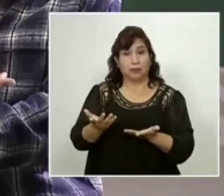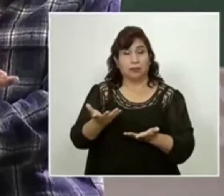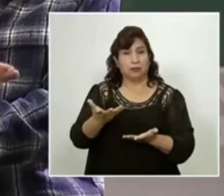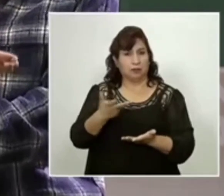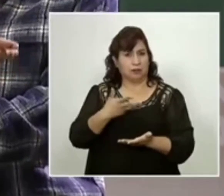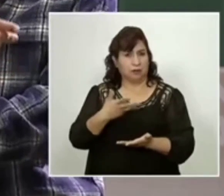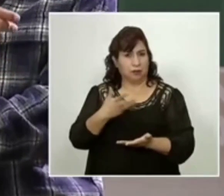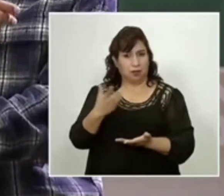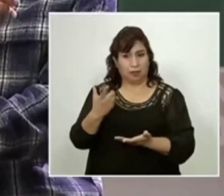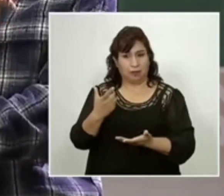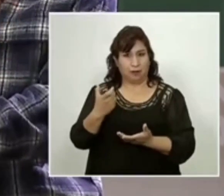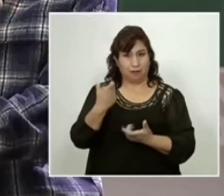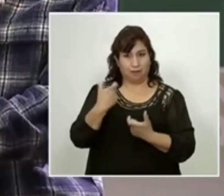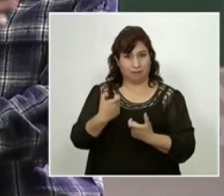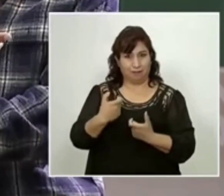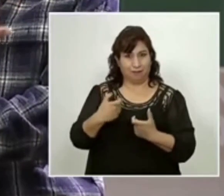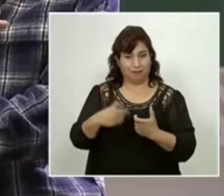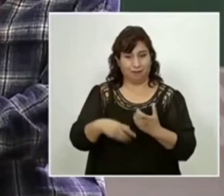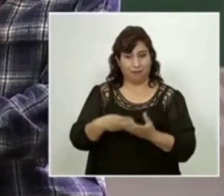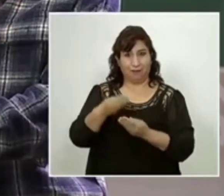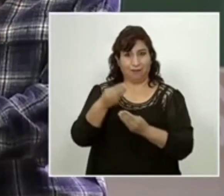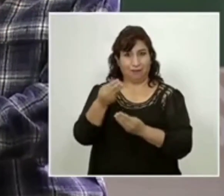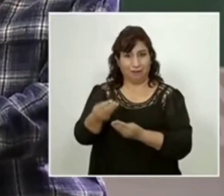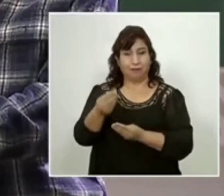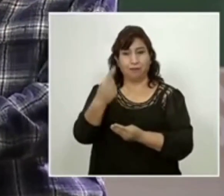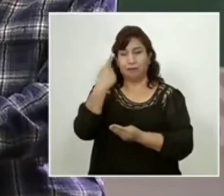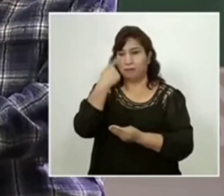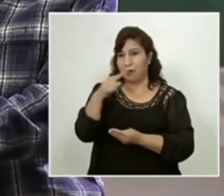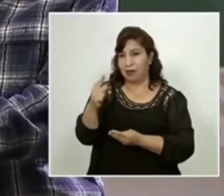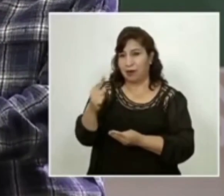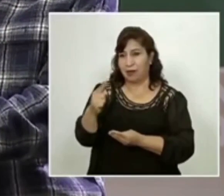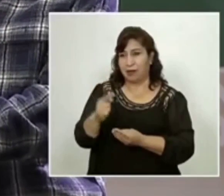salieran recursos para